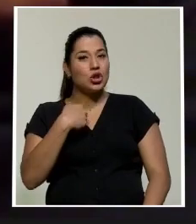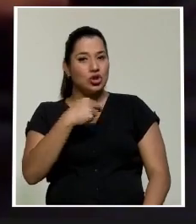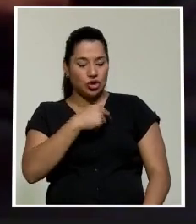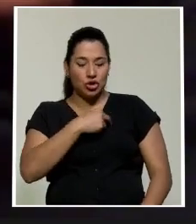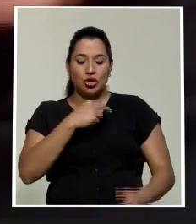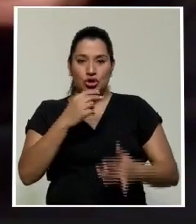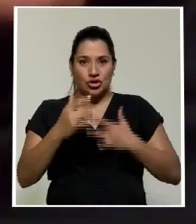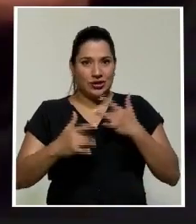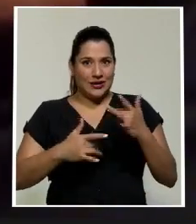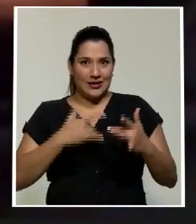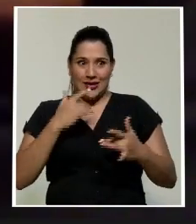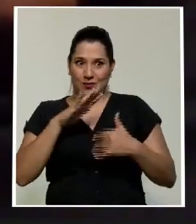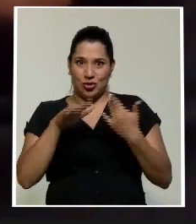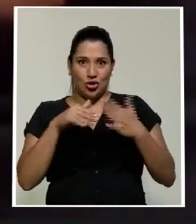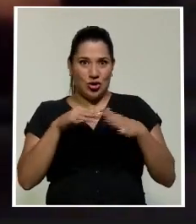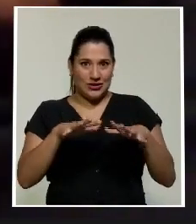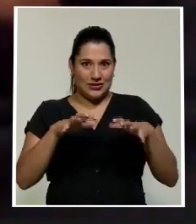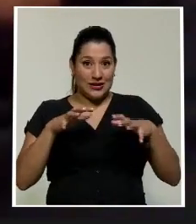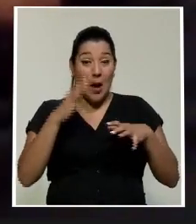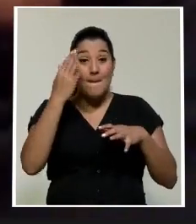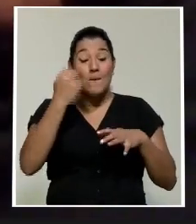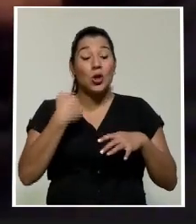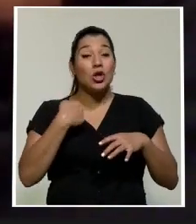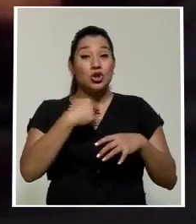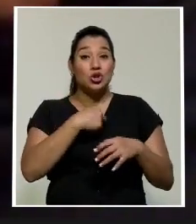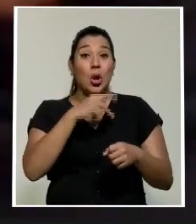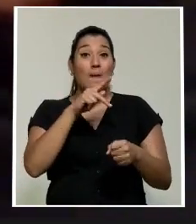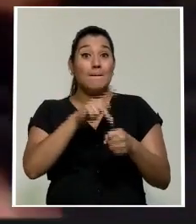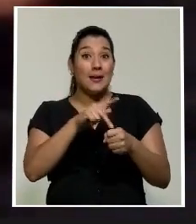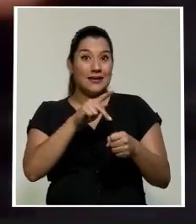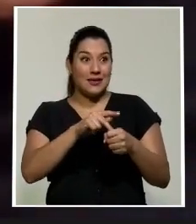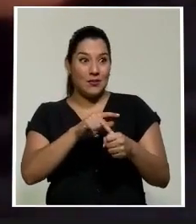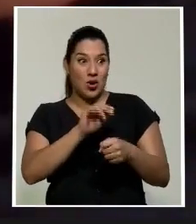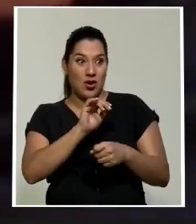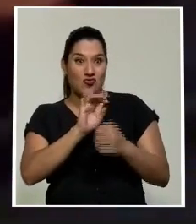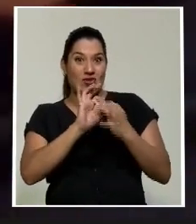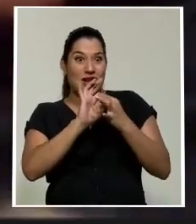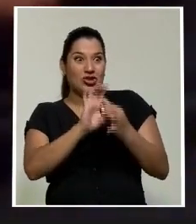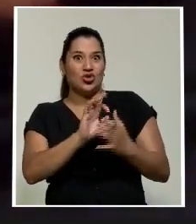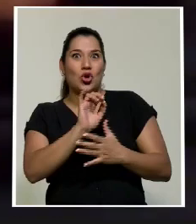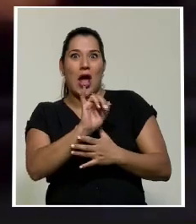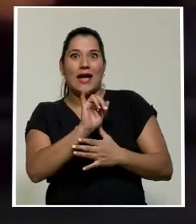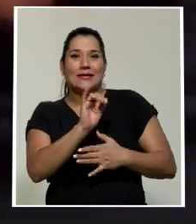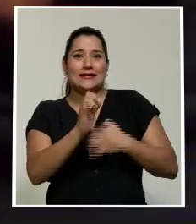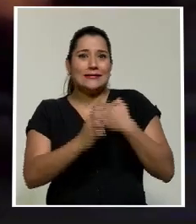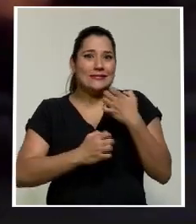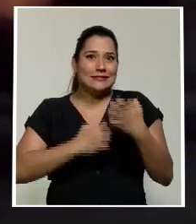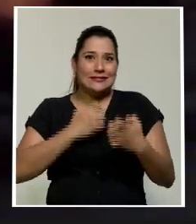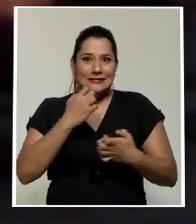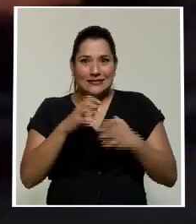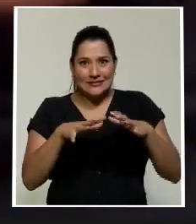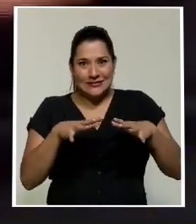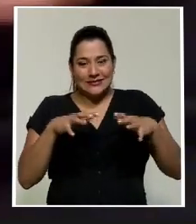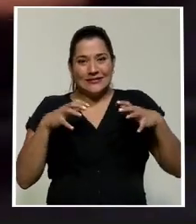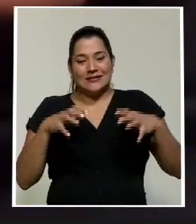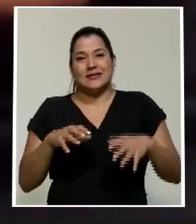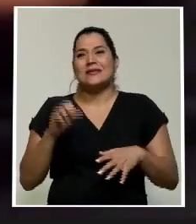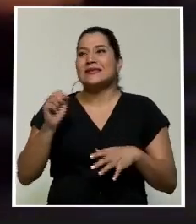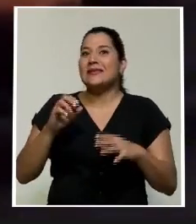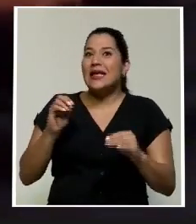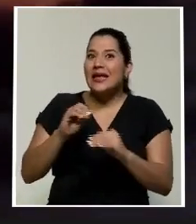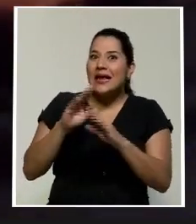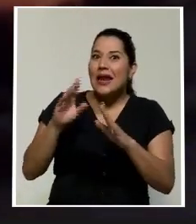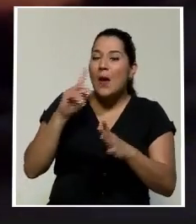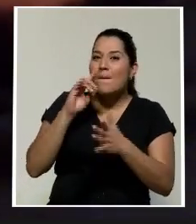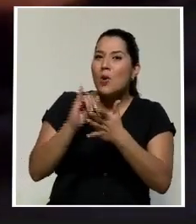cerca, porque claro, participamos de esa excitación general que había. Claro, por eso te digo